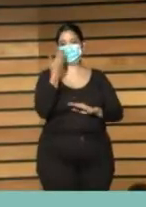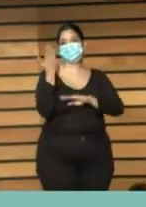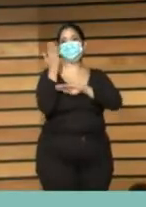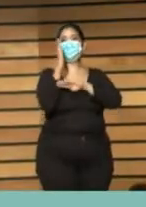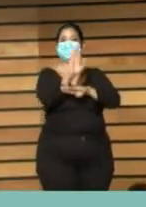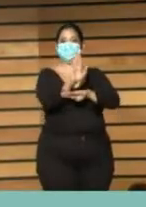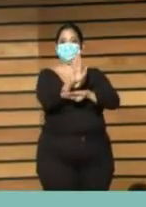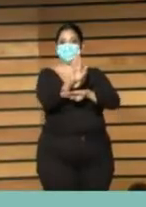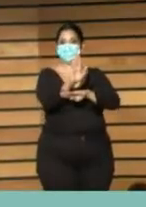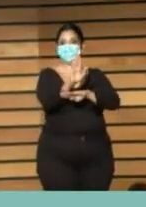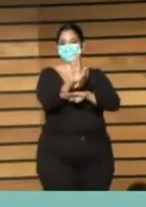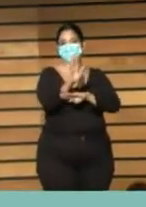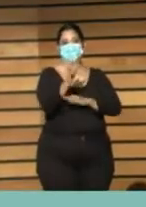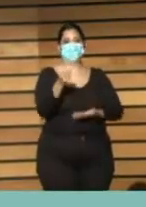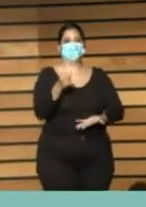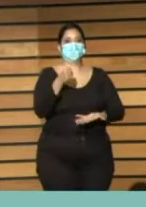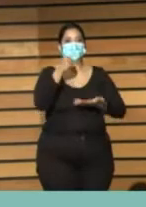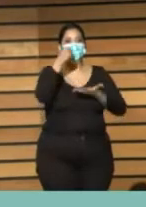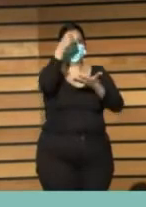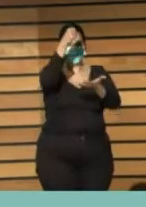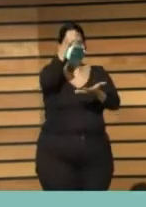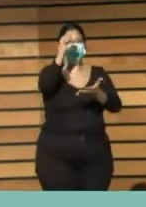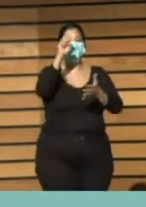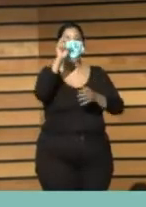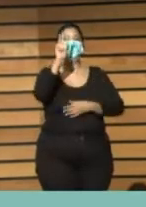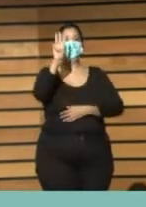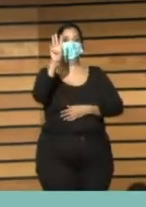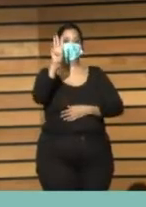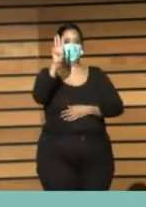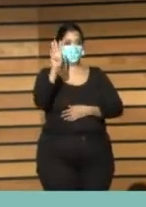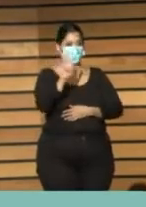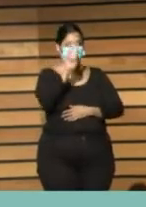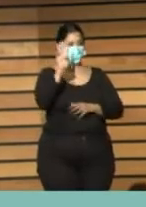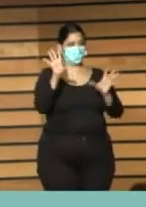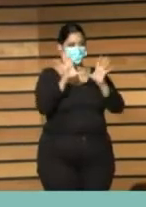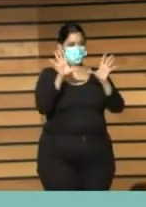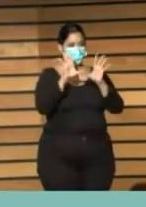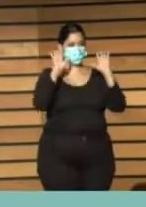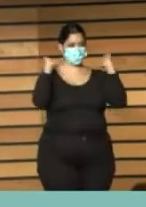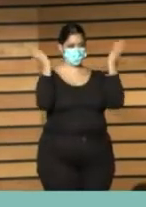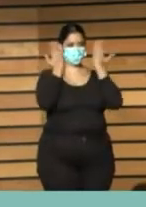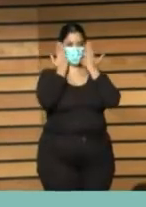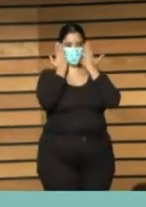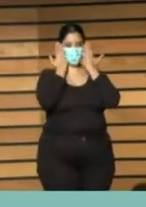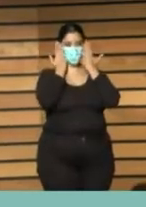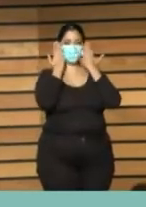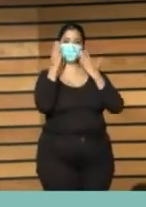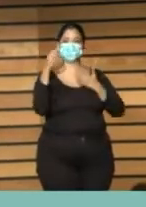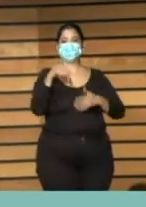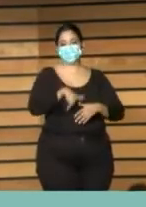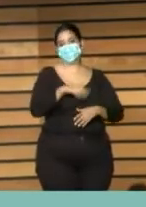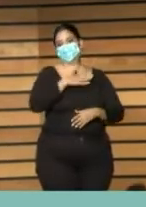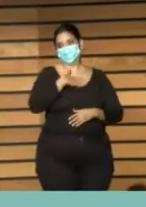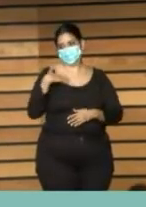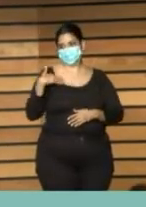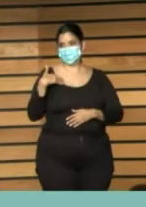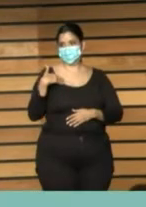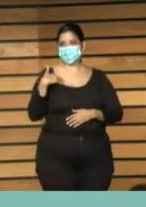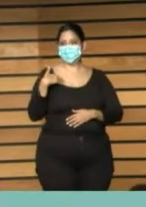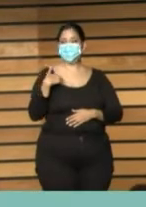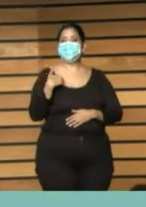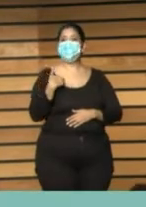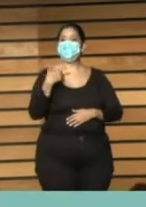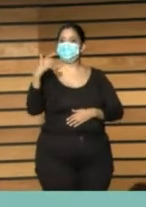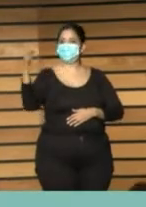presentación del premio de este décimo Congreso Nacional de Bibliotecas Públicas. Una edición más, hemos realizado